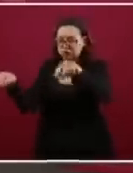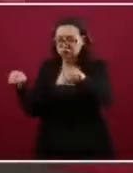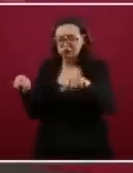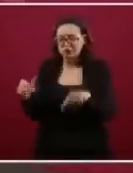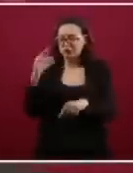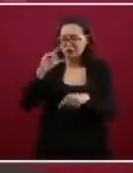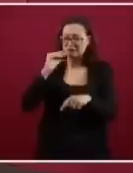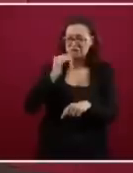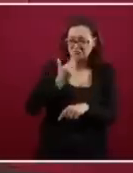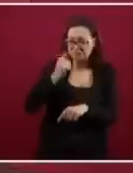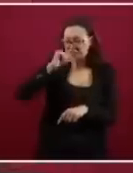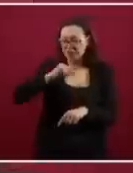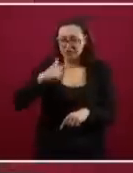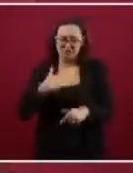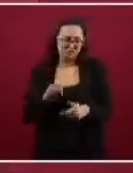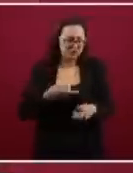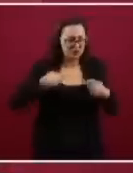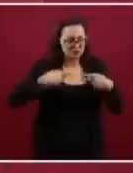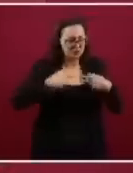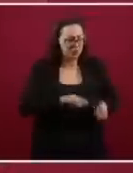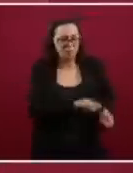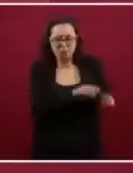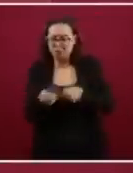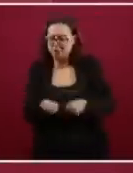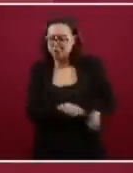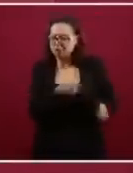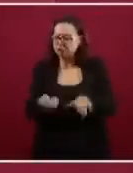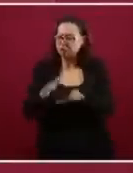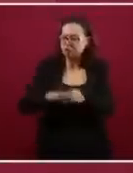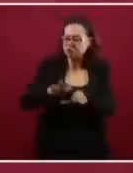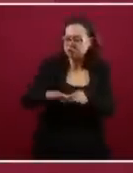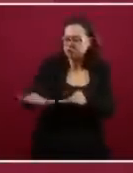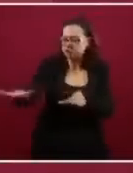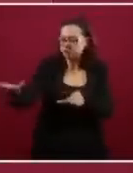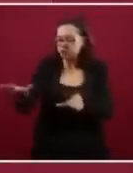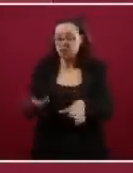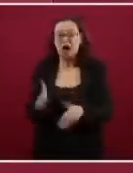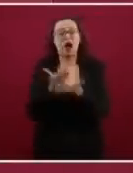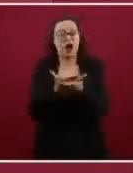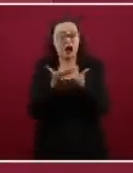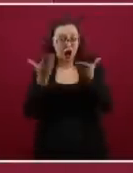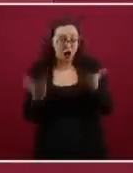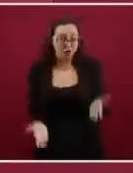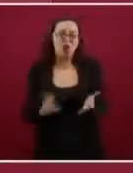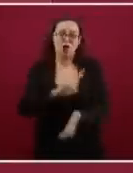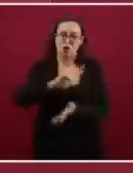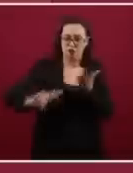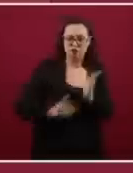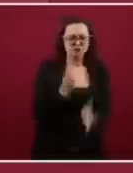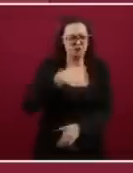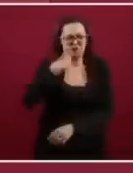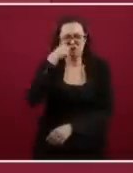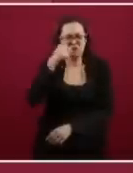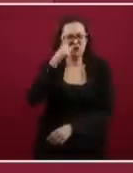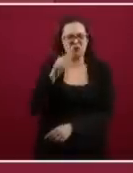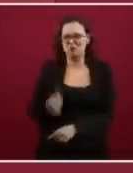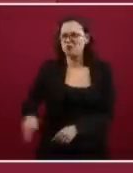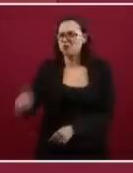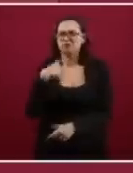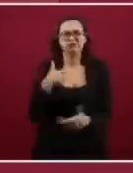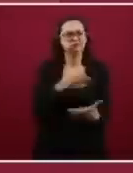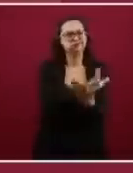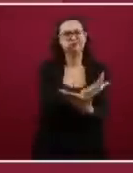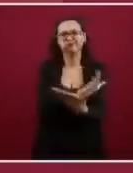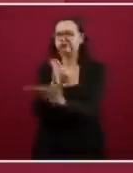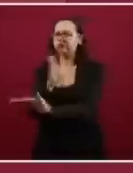Y ahora regreso, o sea, bueno, estoy de nuevo recorriendo los pueblos, como siempre, y lo